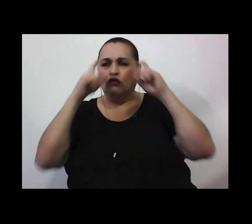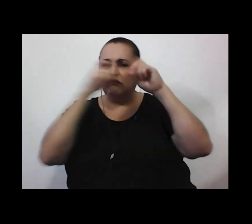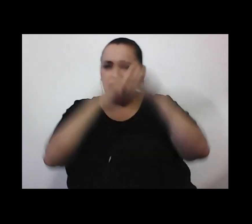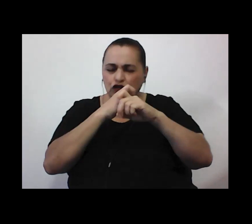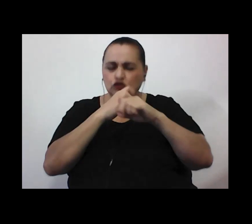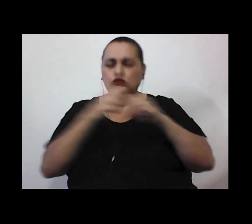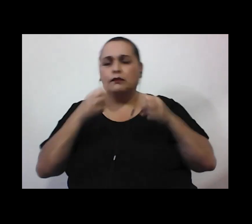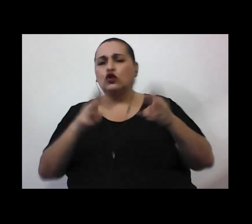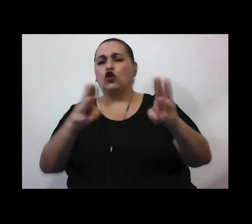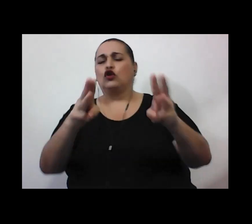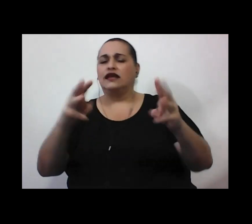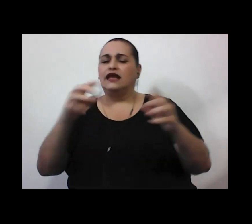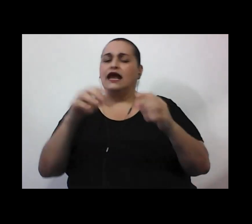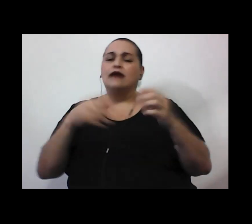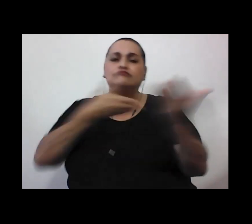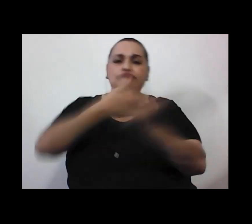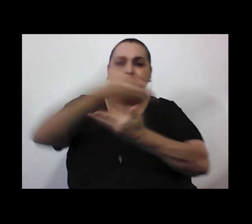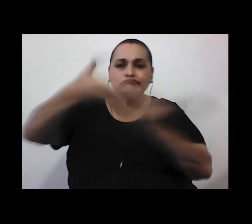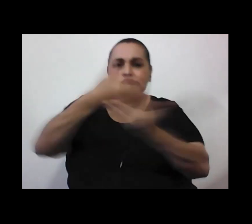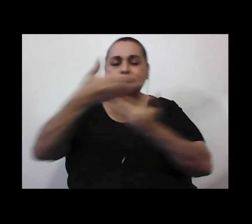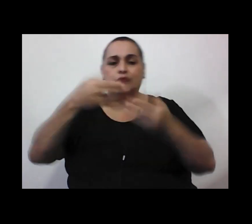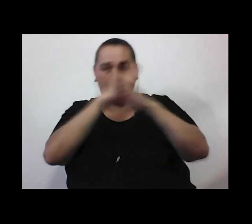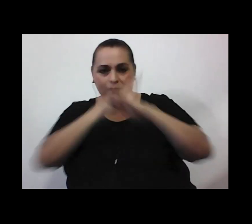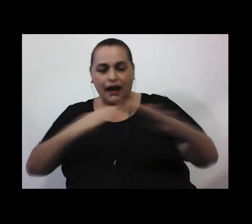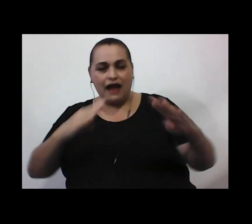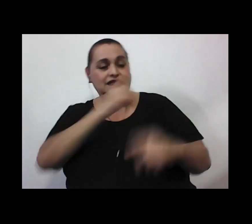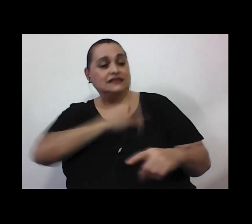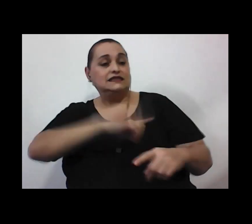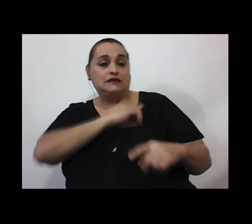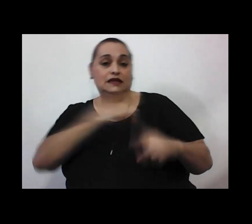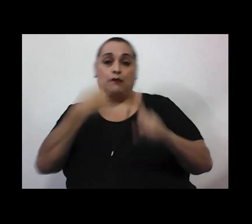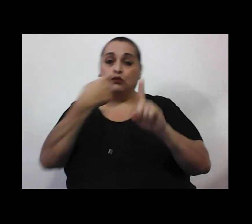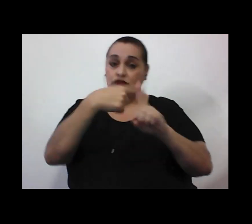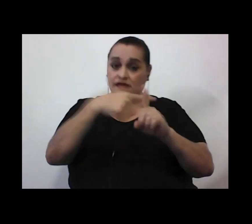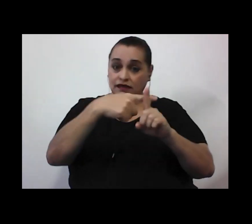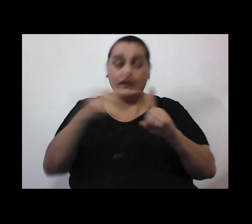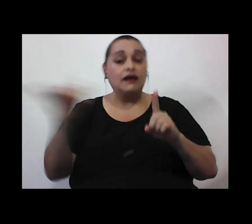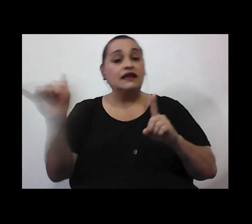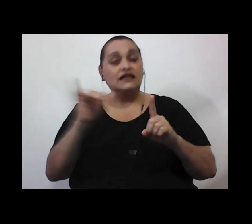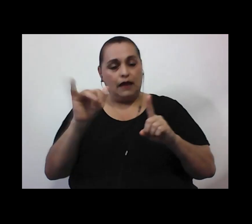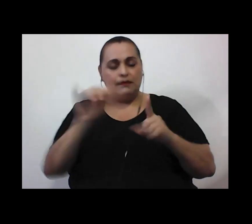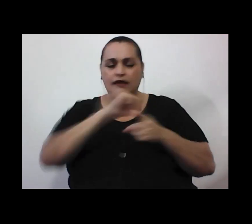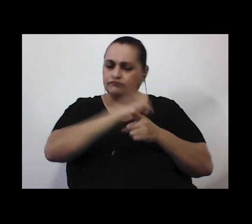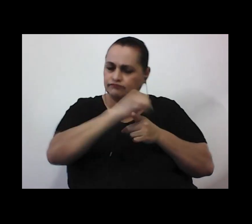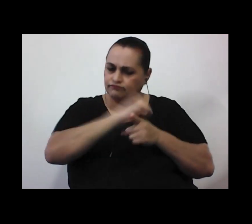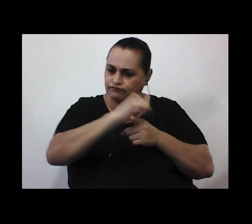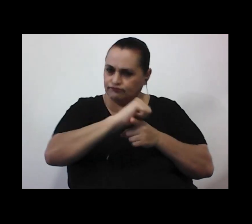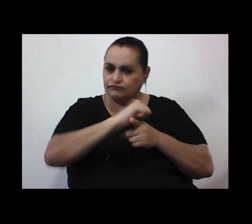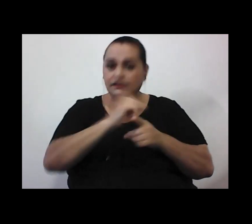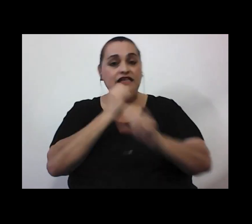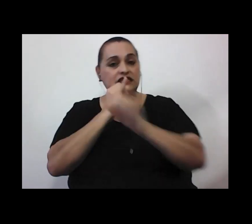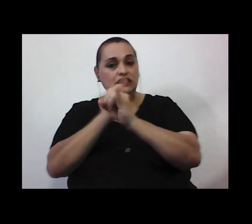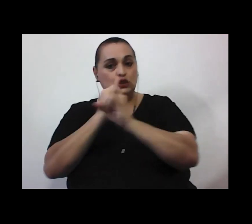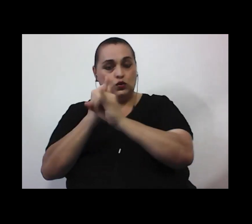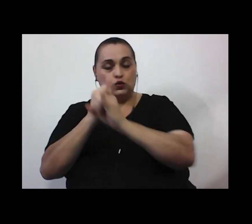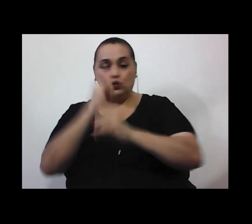paz, prácticas restaurativas, disciplina positiva y también como Training of Trainer por el Instituto